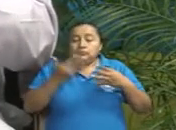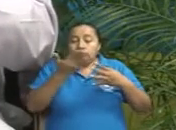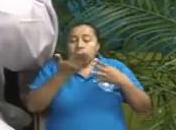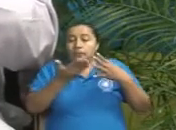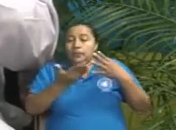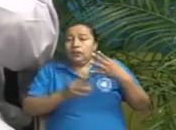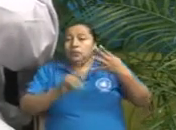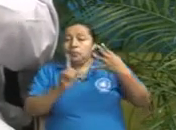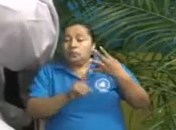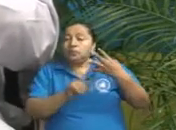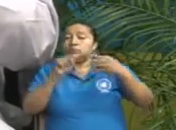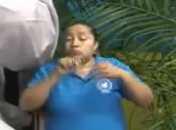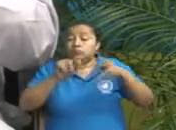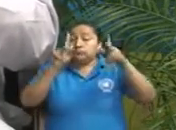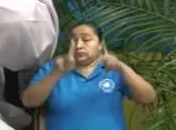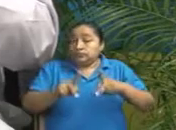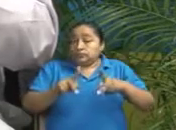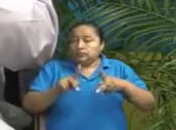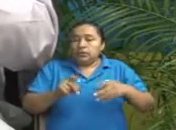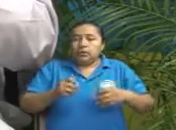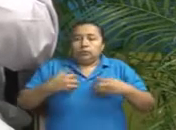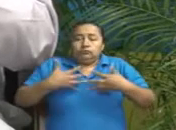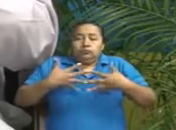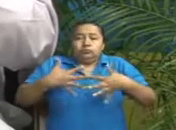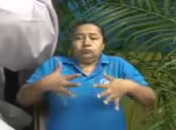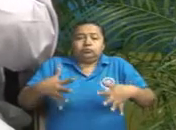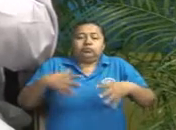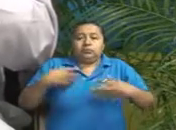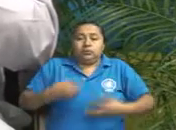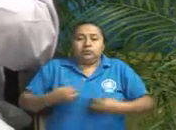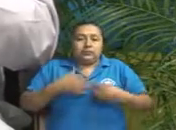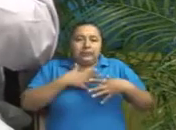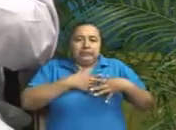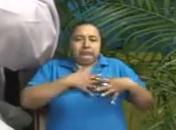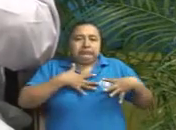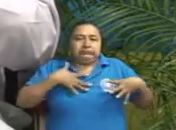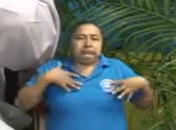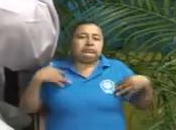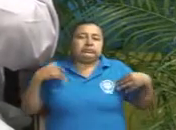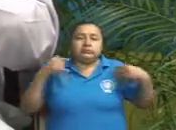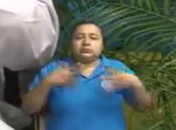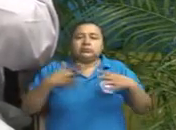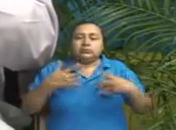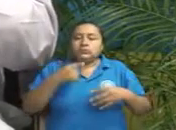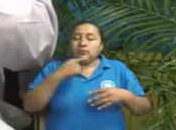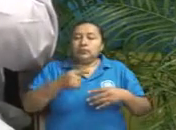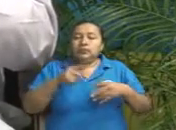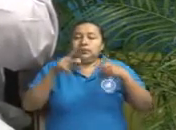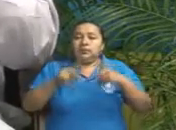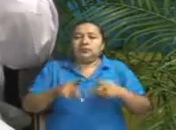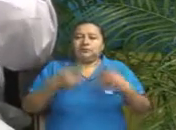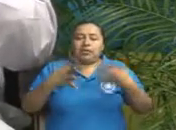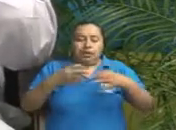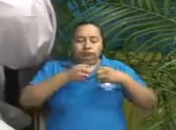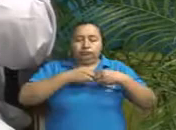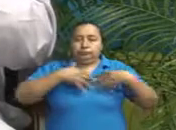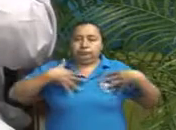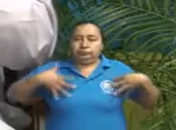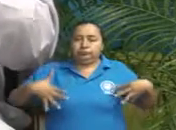aquel cáncer en el cual ya ha invadido más allá de la glándula mamaria, que ya, como dice la población, se ha